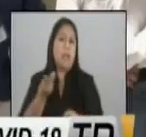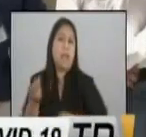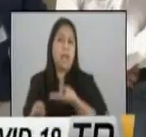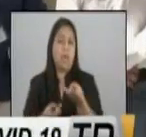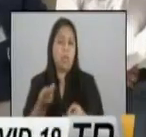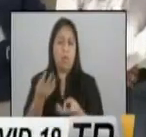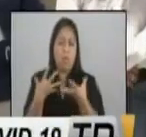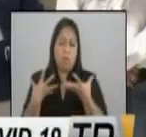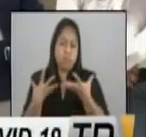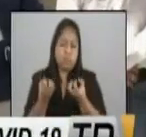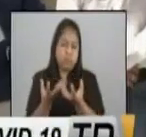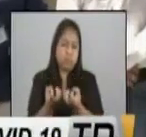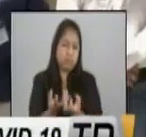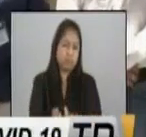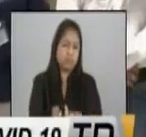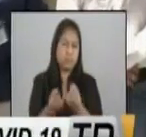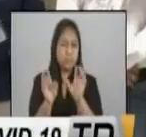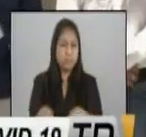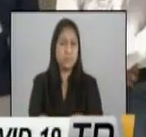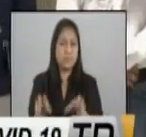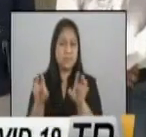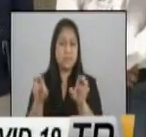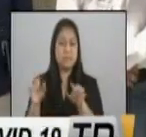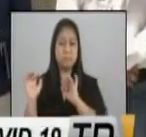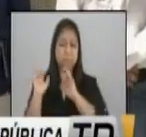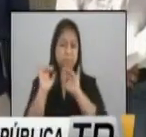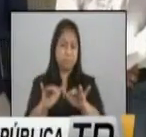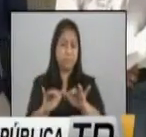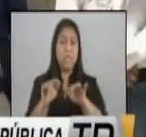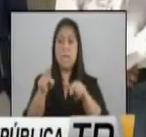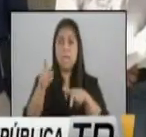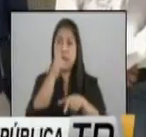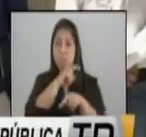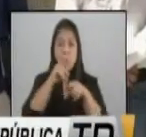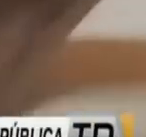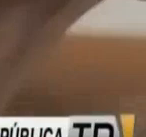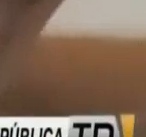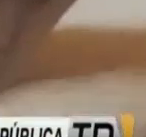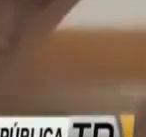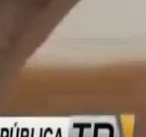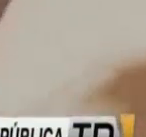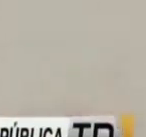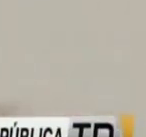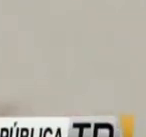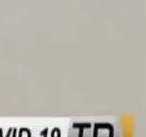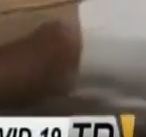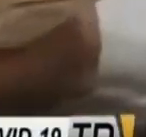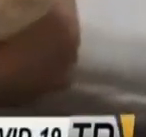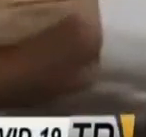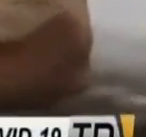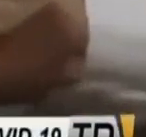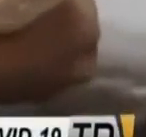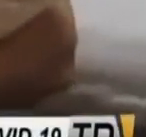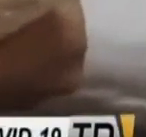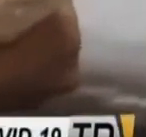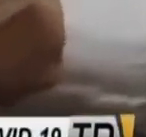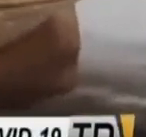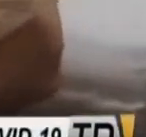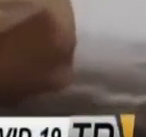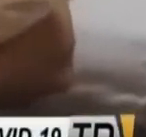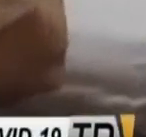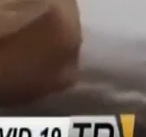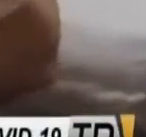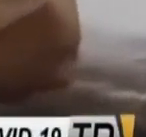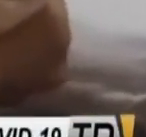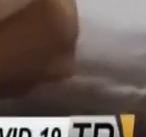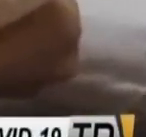el mundo apeñuscado ahí y van sin mascarilla, si no desinfectamos el dinero, está comprobado que los billetes de